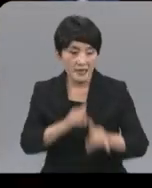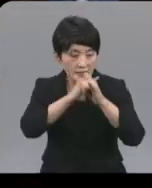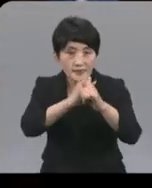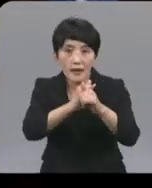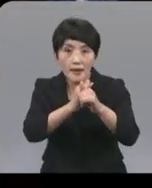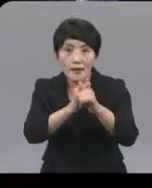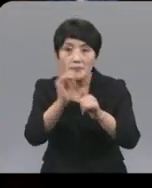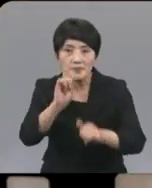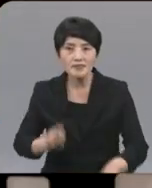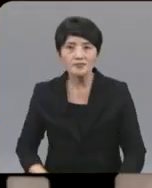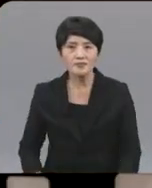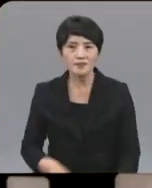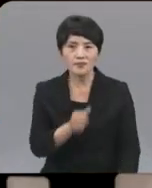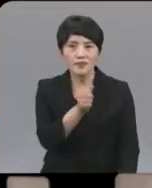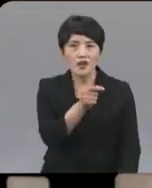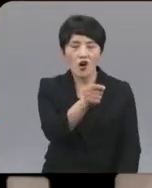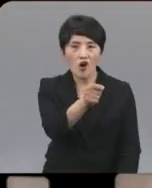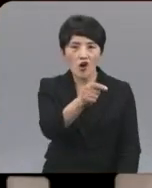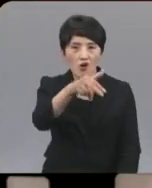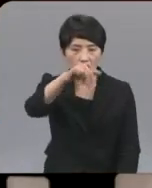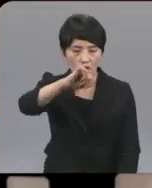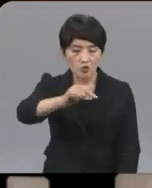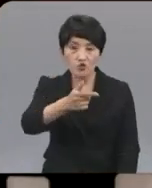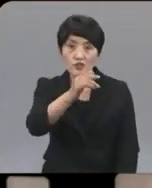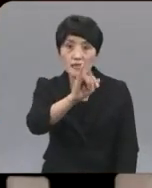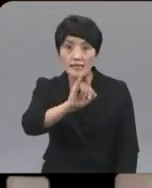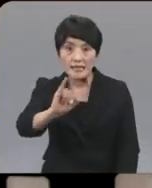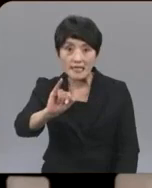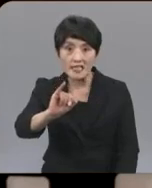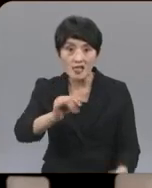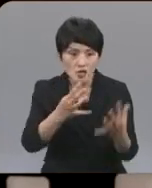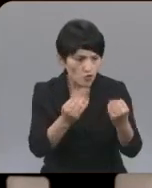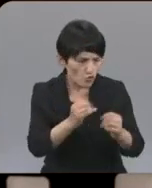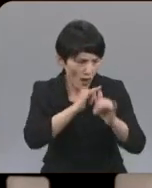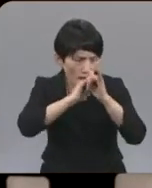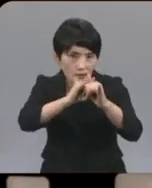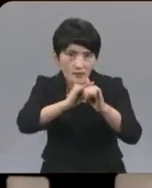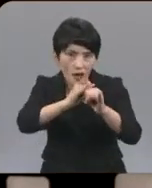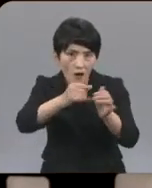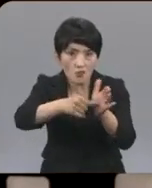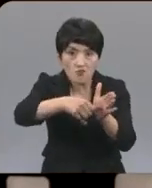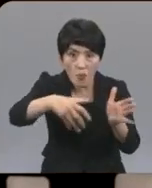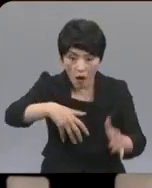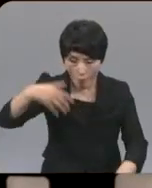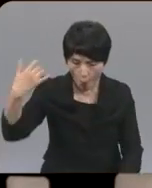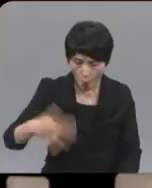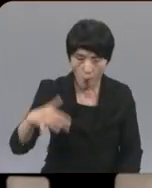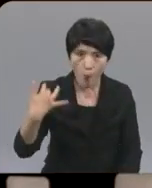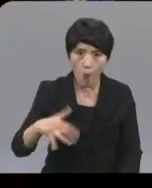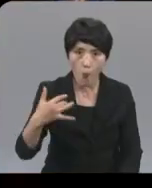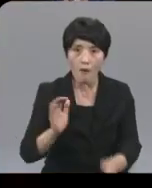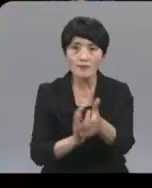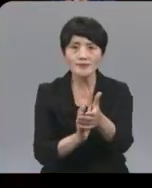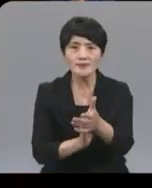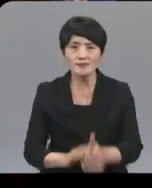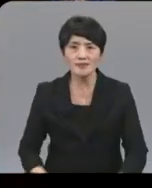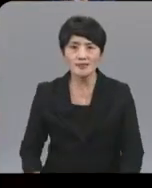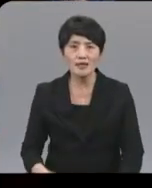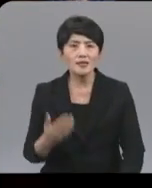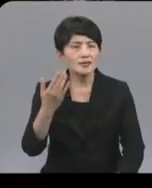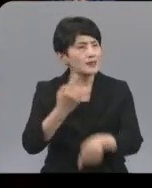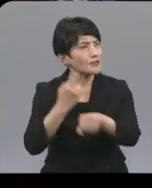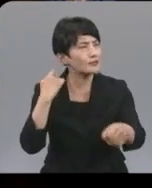el recién inaugurado centro joyón y para Desafíos Matemáticos que lleva el nombre del primer coreano galardonado con el premio fields